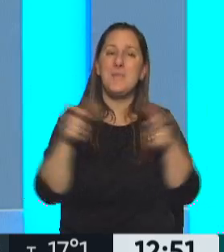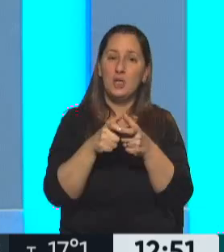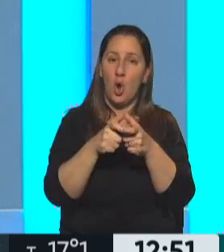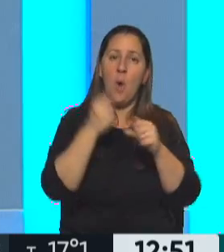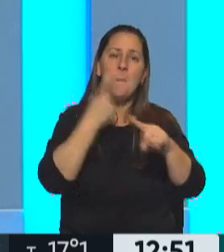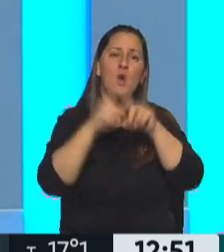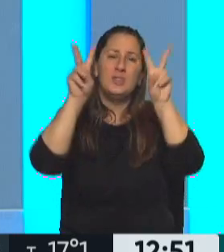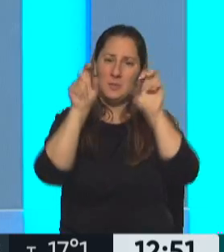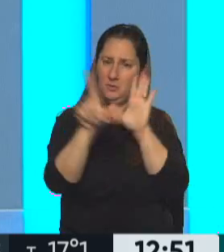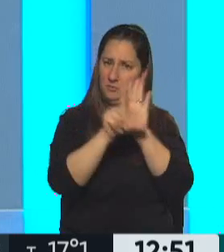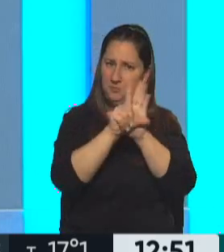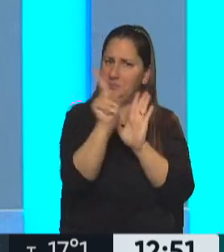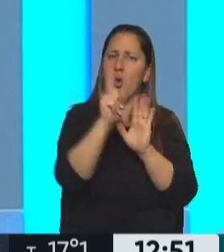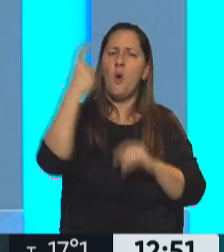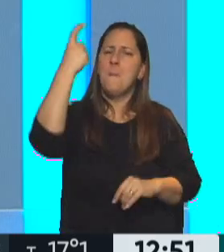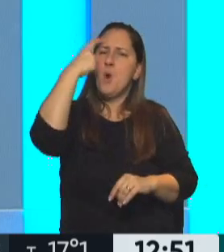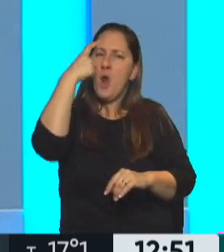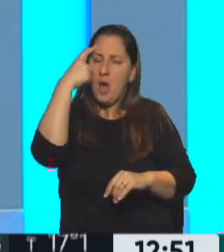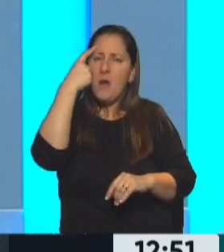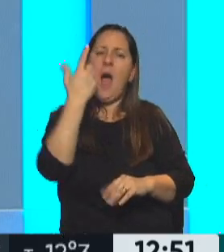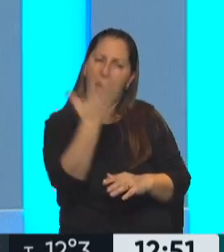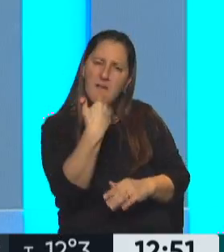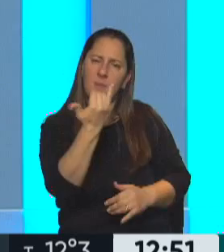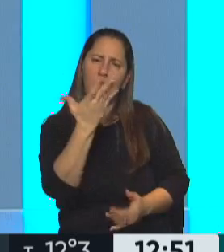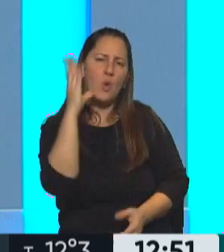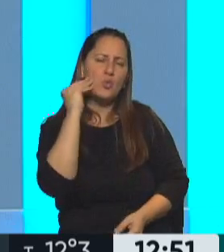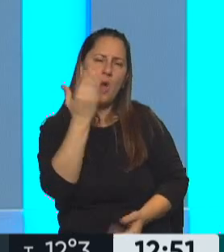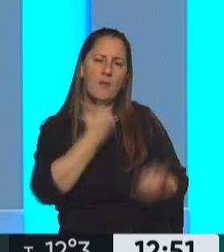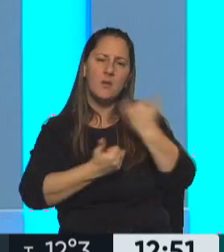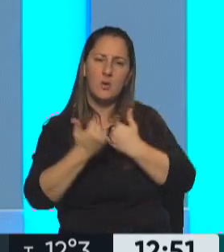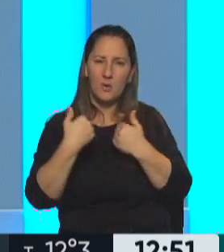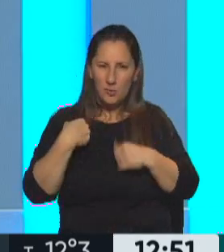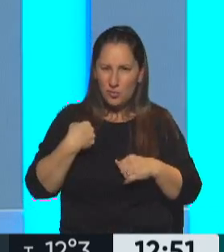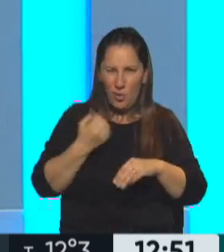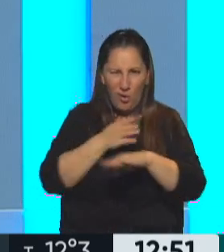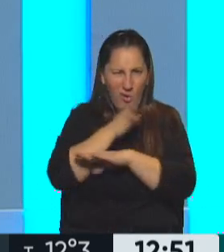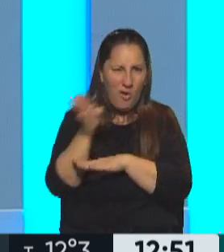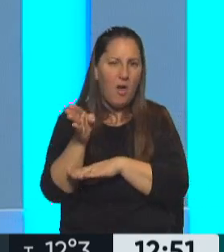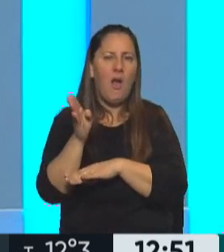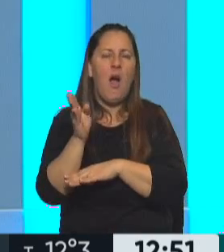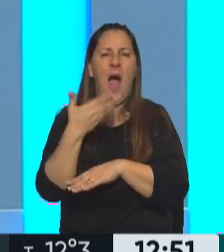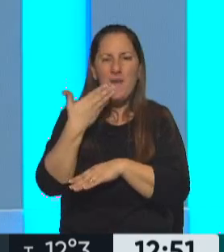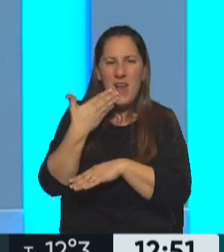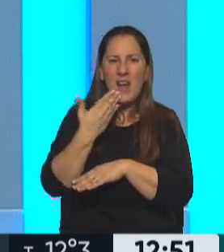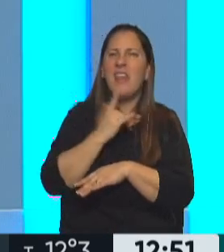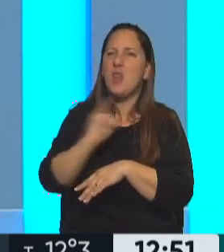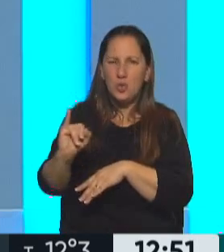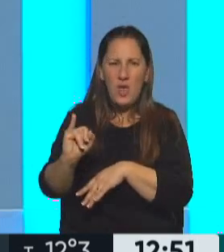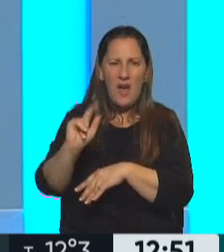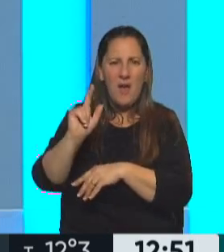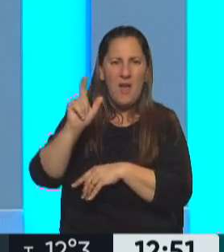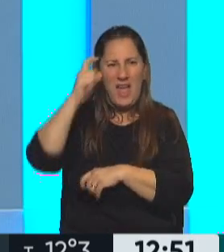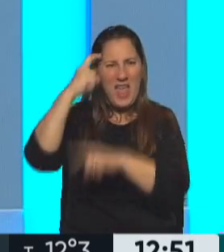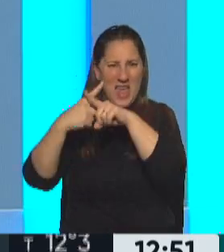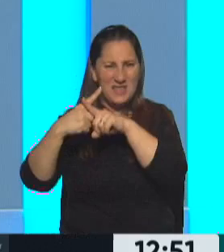una cuestión legal que es solamente una cuestión moral que las van a escuchar y las mujeres que dicen Bueno yo no puedo ir a a hablar a hacer una denuncia con quién